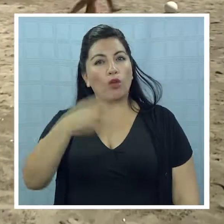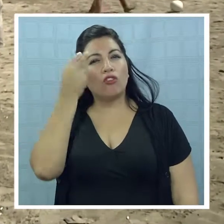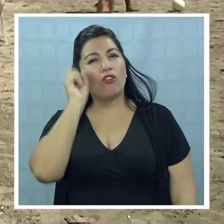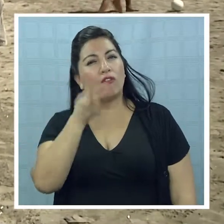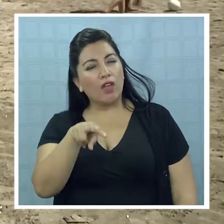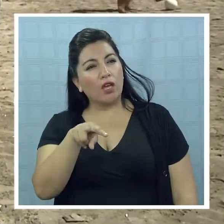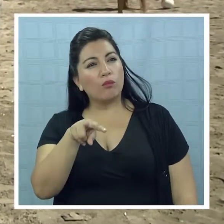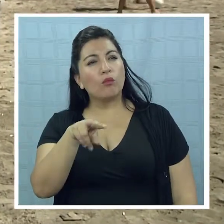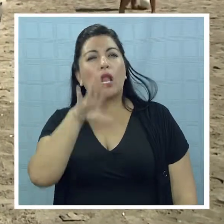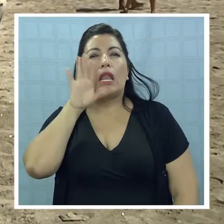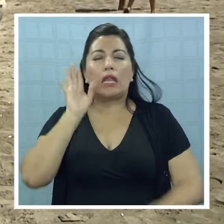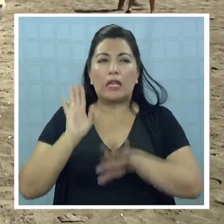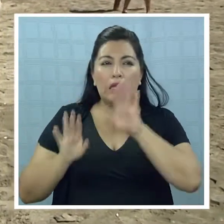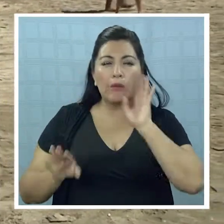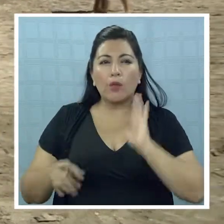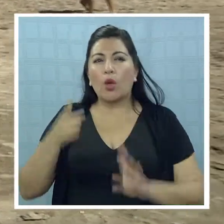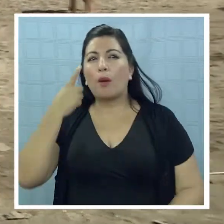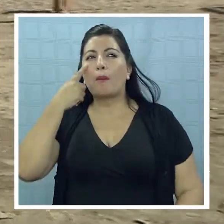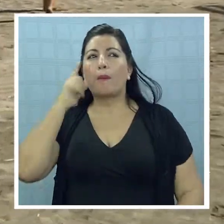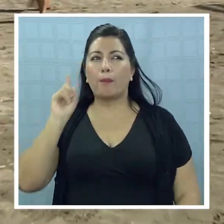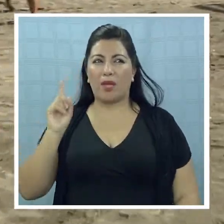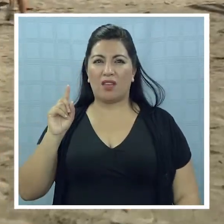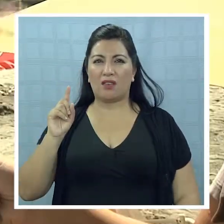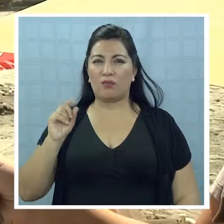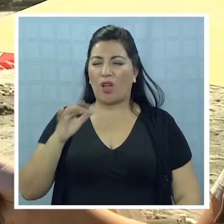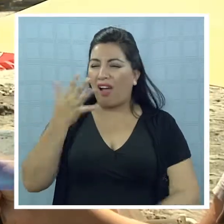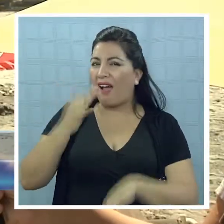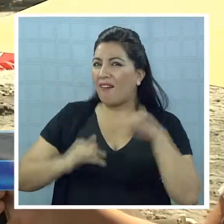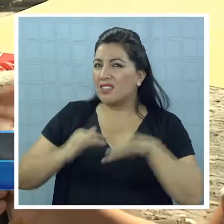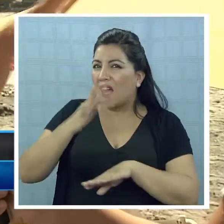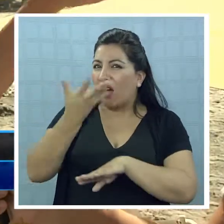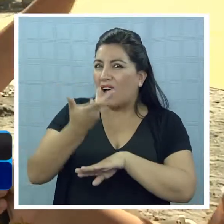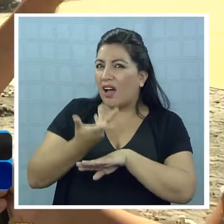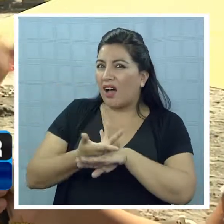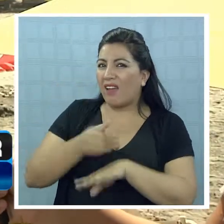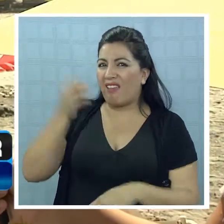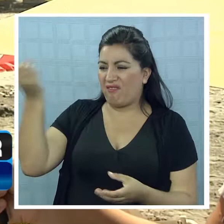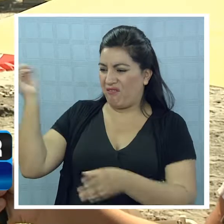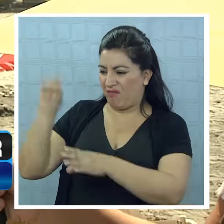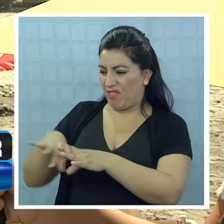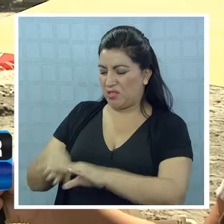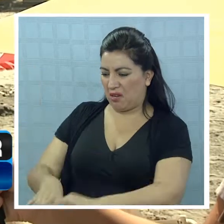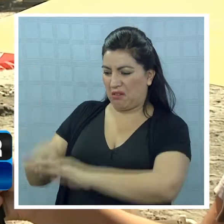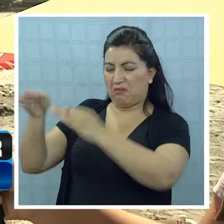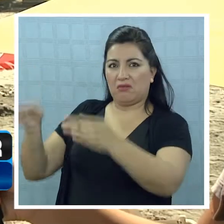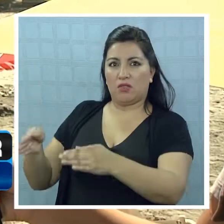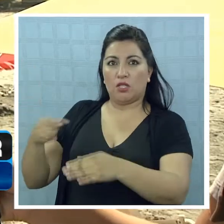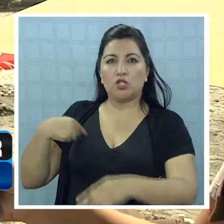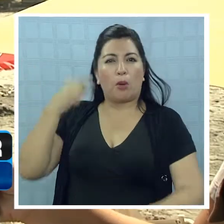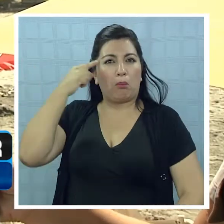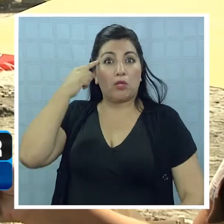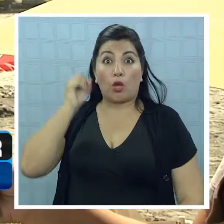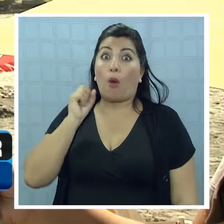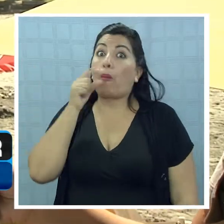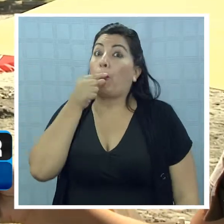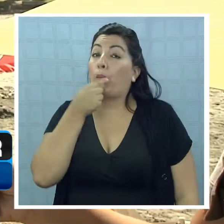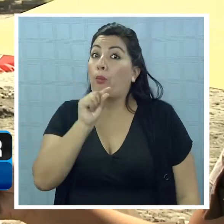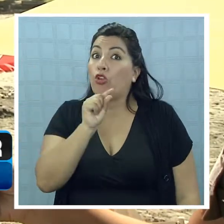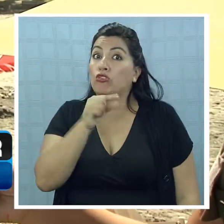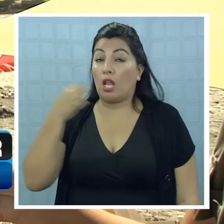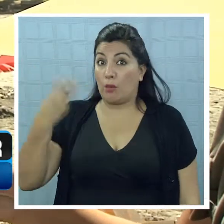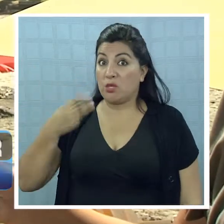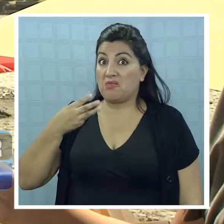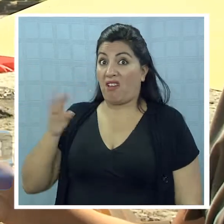limpio, pero han dejado como montículos de basura en algunos lugares. Yo supongo que enseguida van a recoger, ¿no? Los de